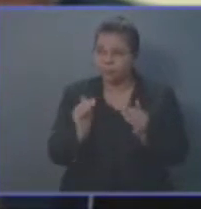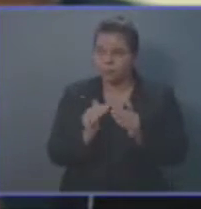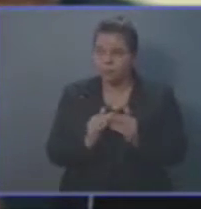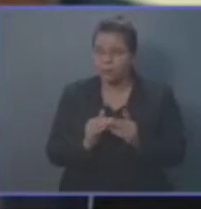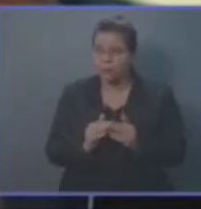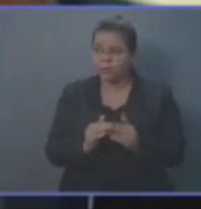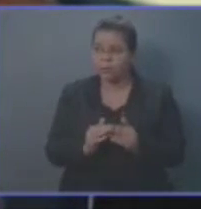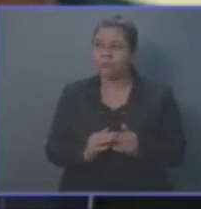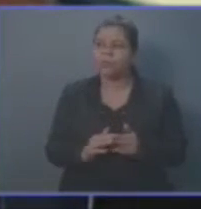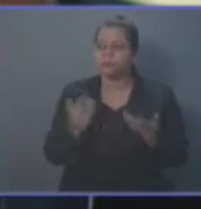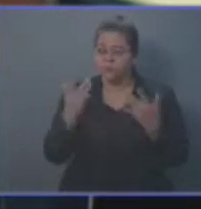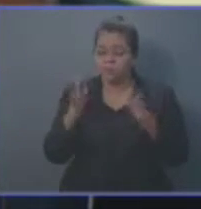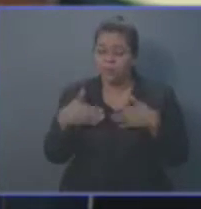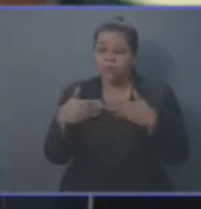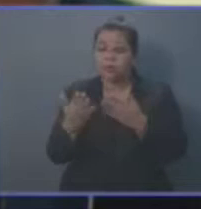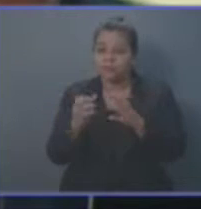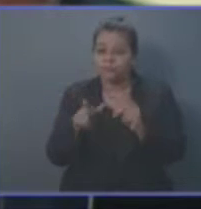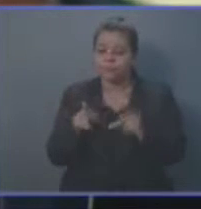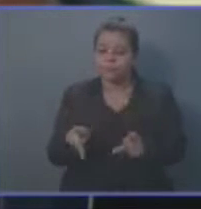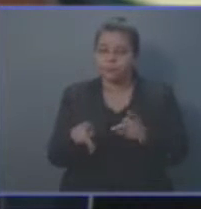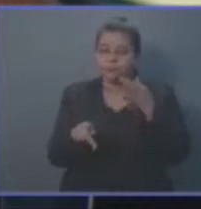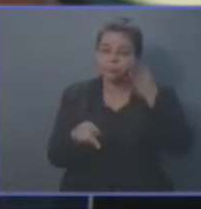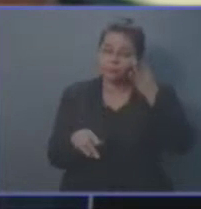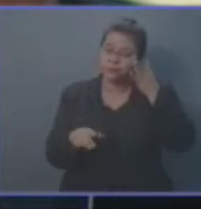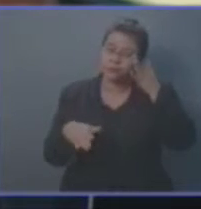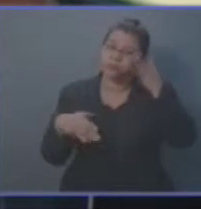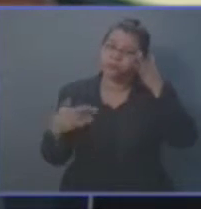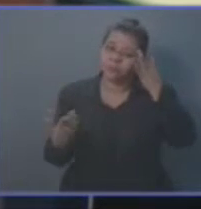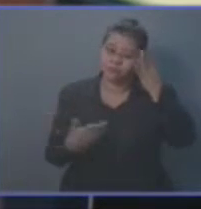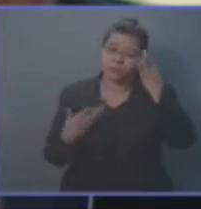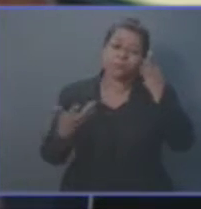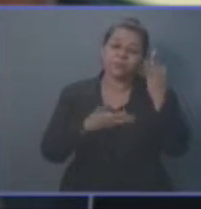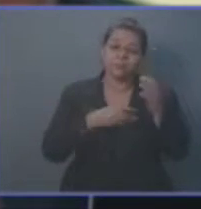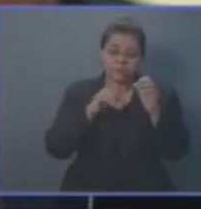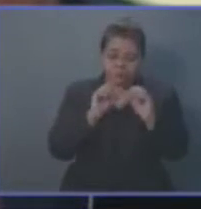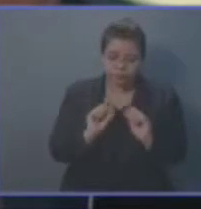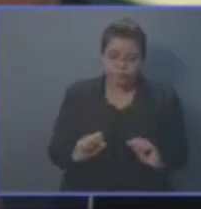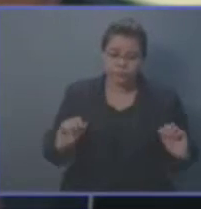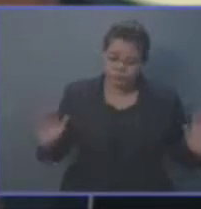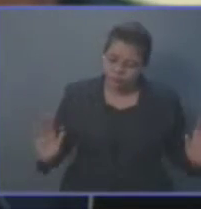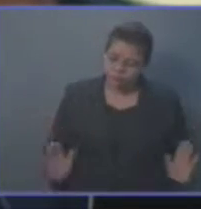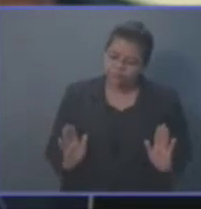tiempo abre las posibilidades para